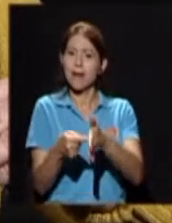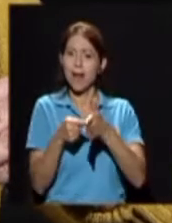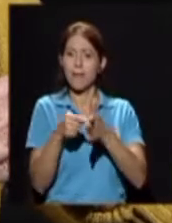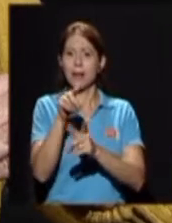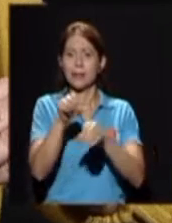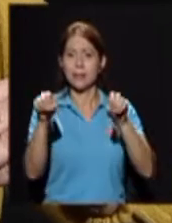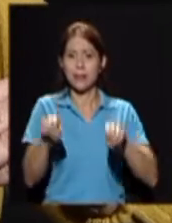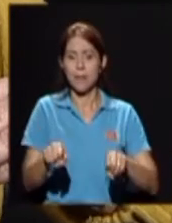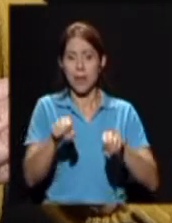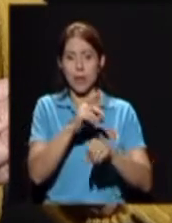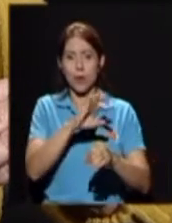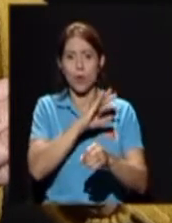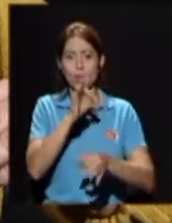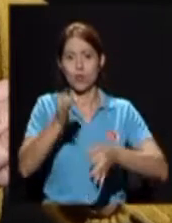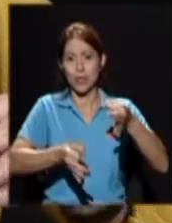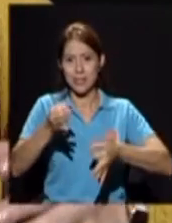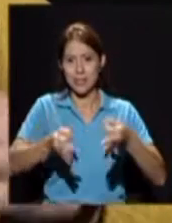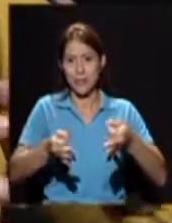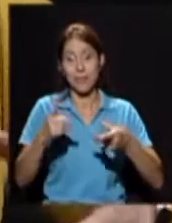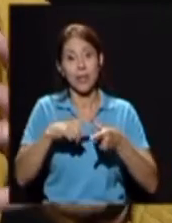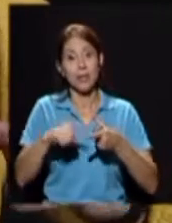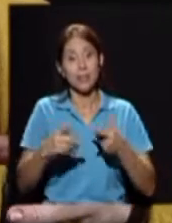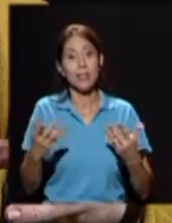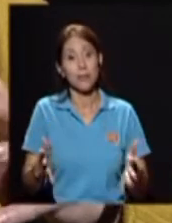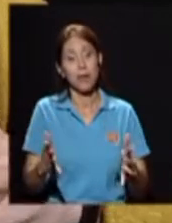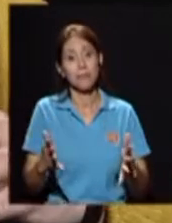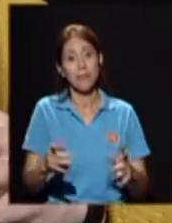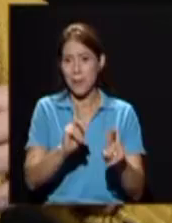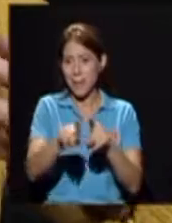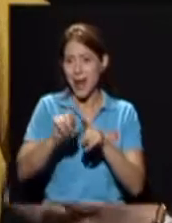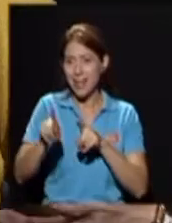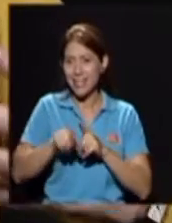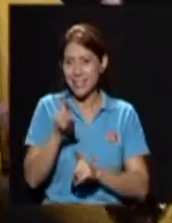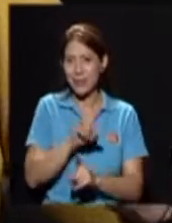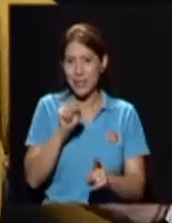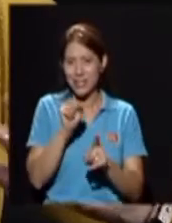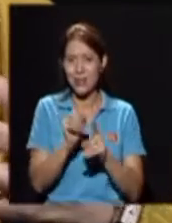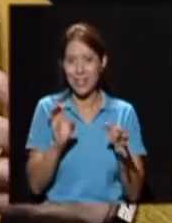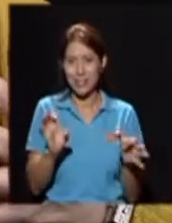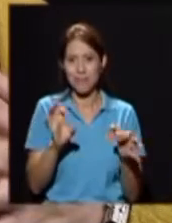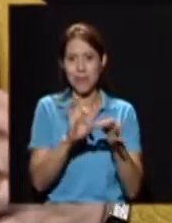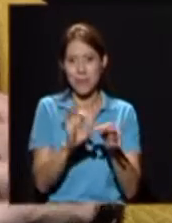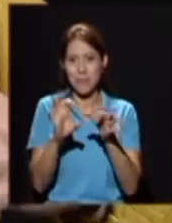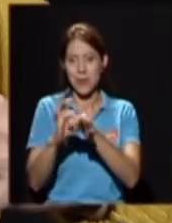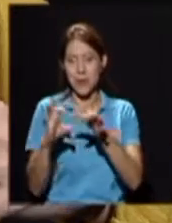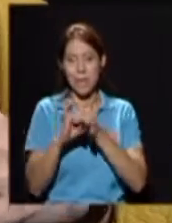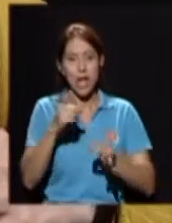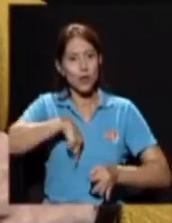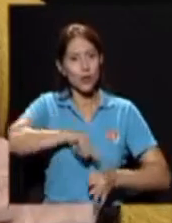de justicia. Así que, bueno, se combinaron varias cosas, nuestro interés de